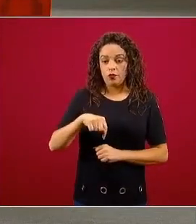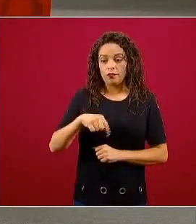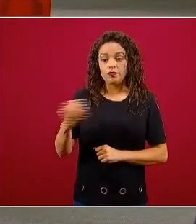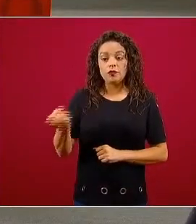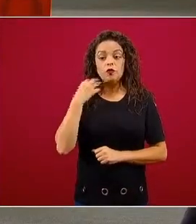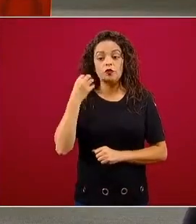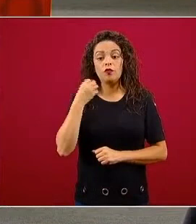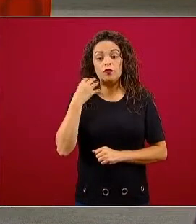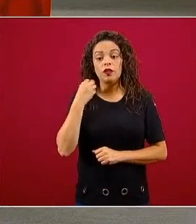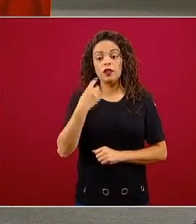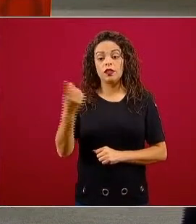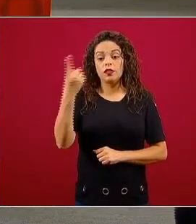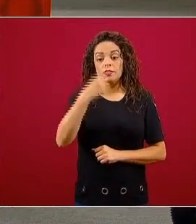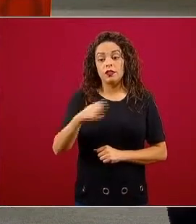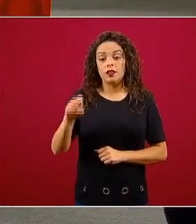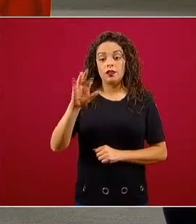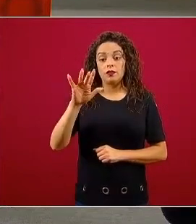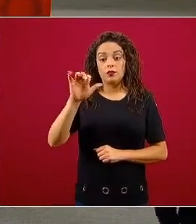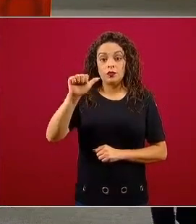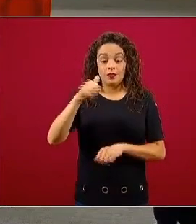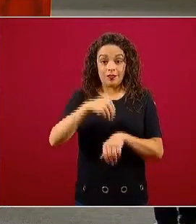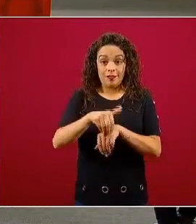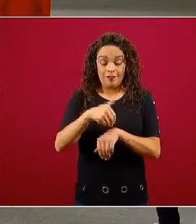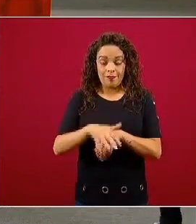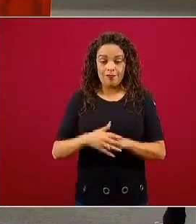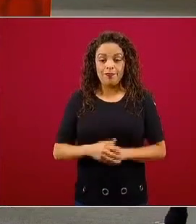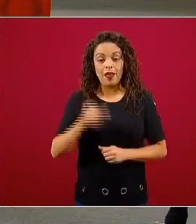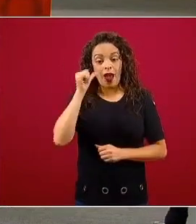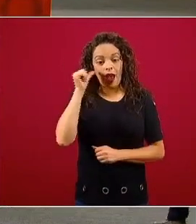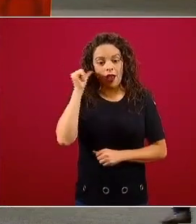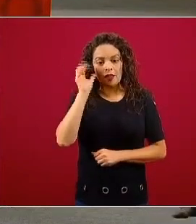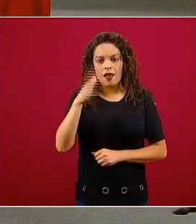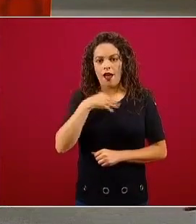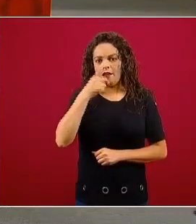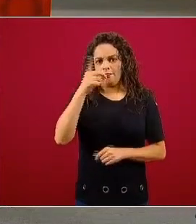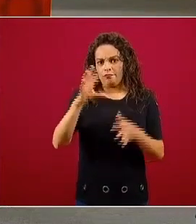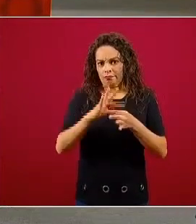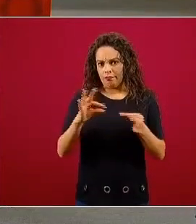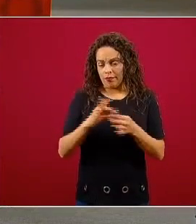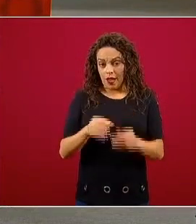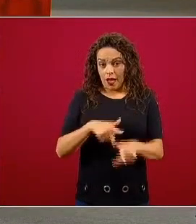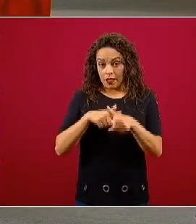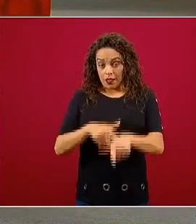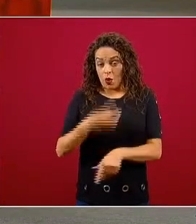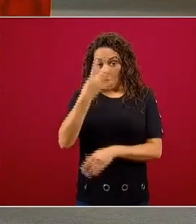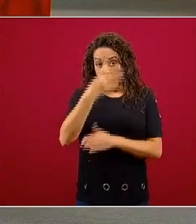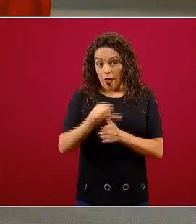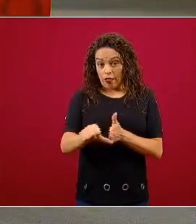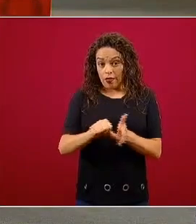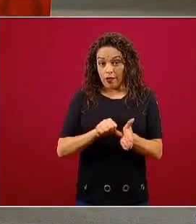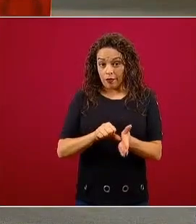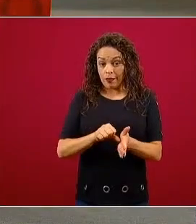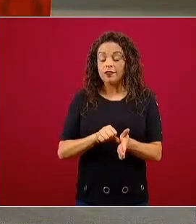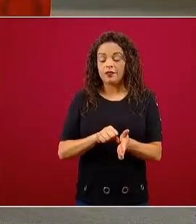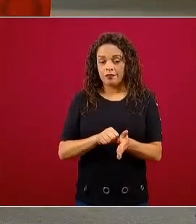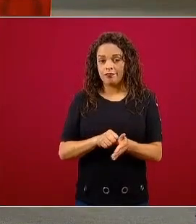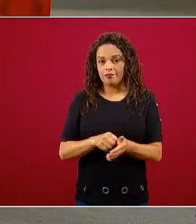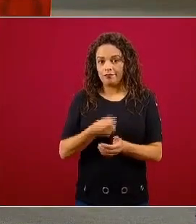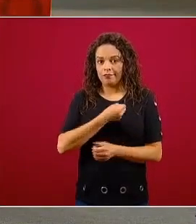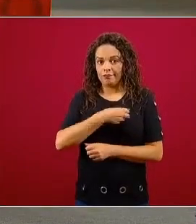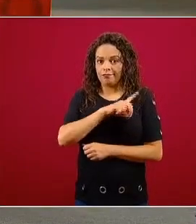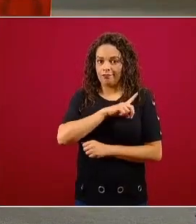vespertina 156, ya ayer comentábamos, más de 4 meses de sana distancia en